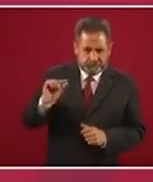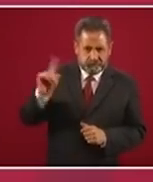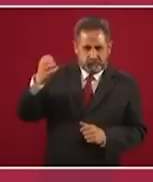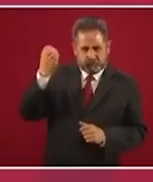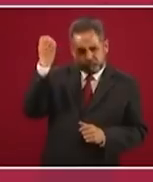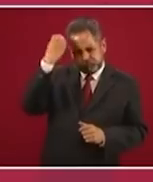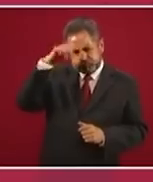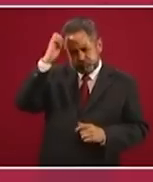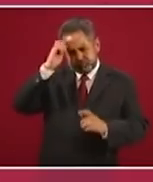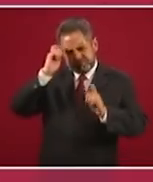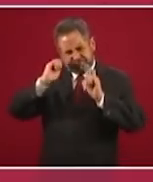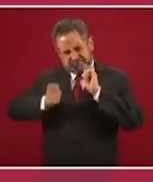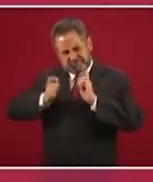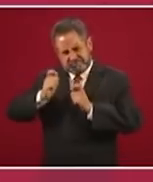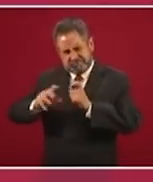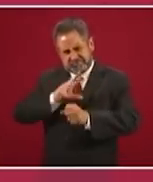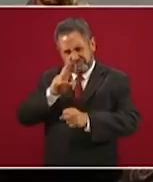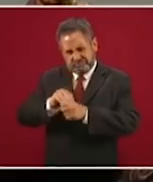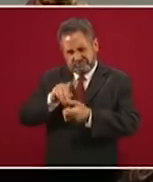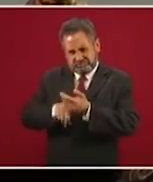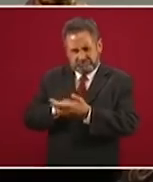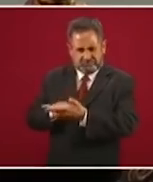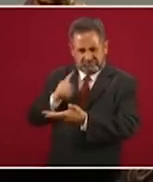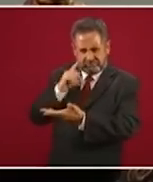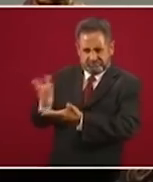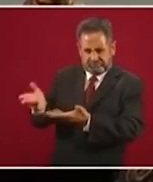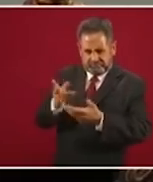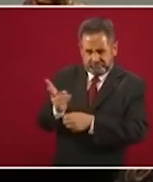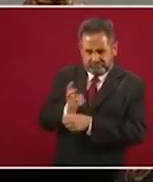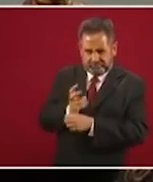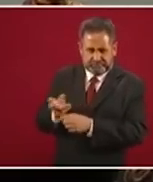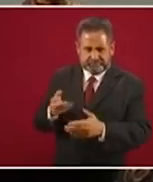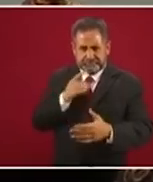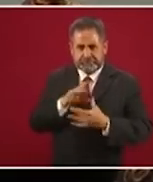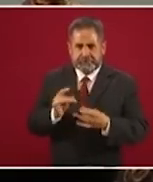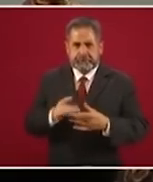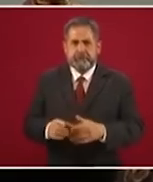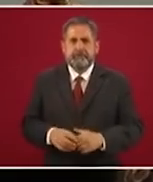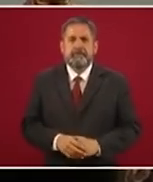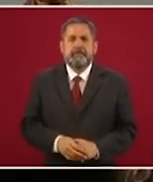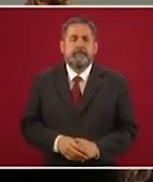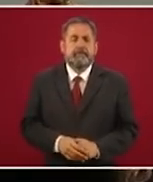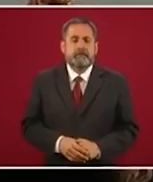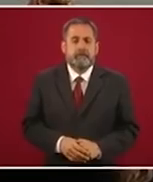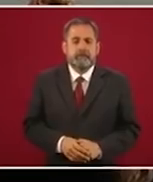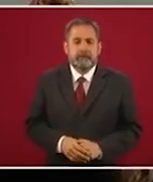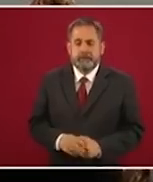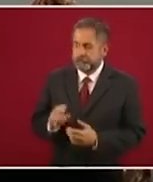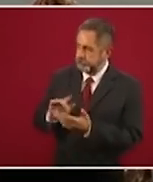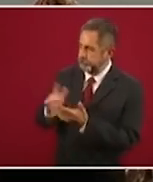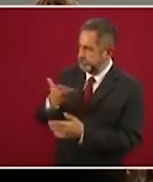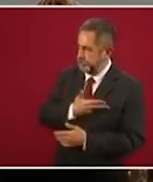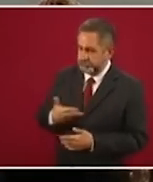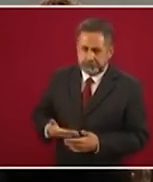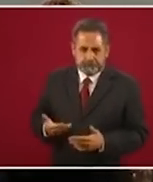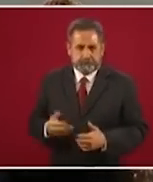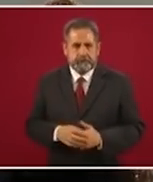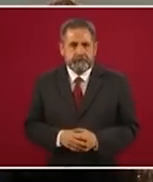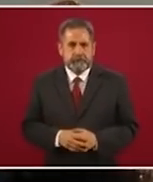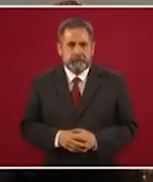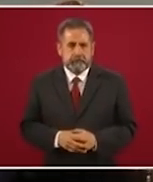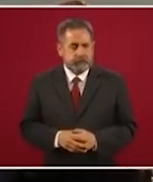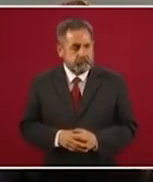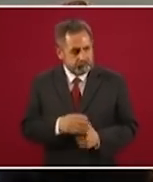experto en la materia. Entonces, a ver qué nos dice sobre esto. Muy Muchas gracias, señor presidente.